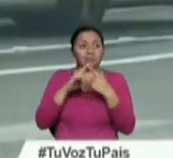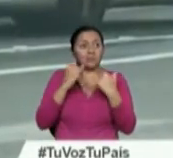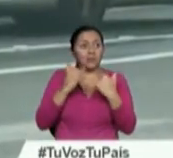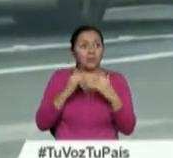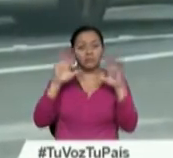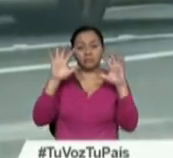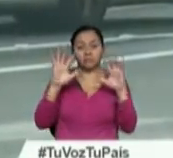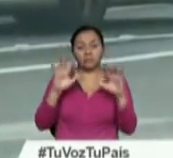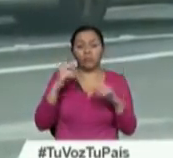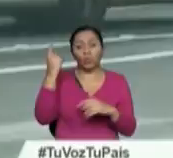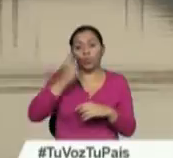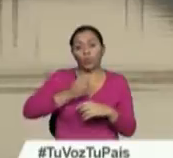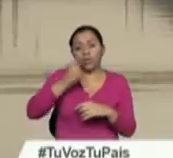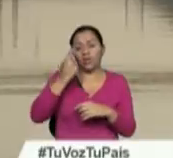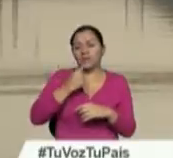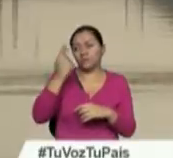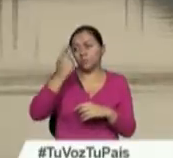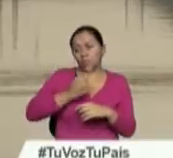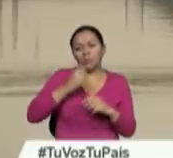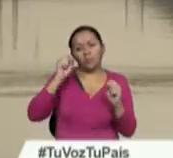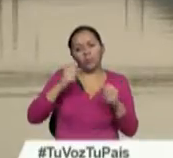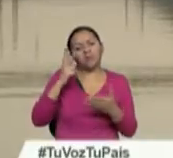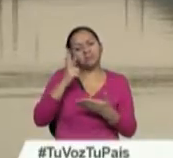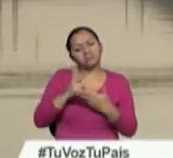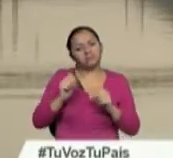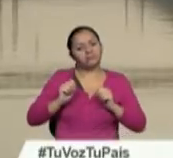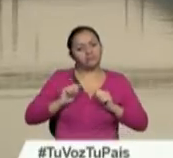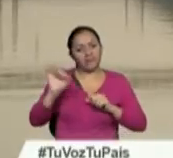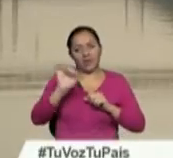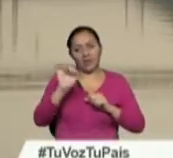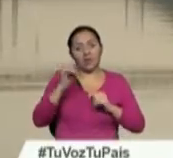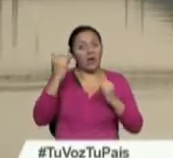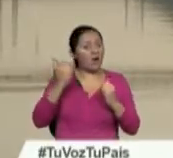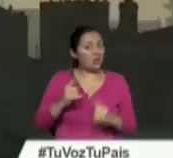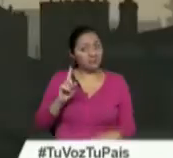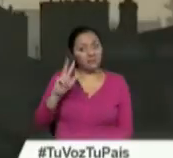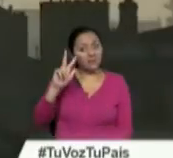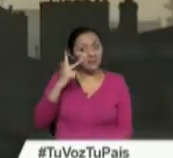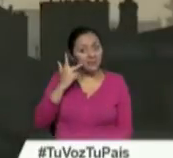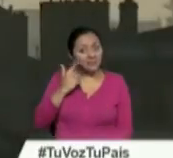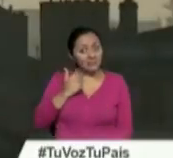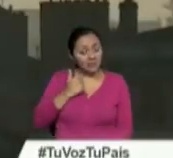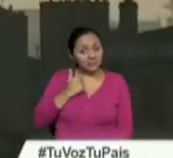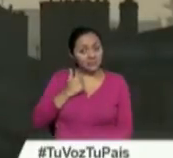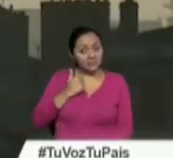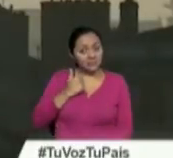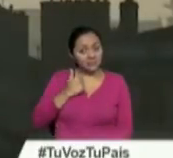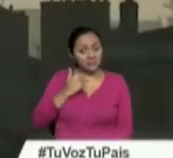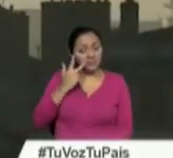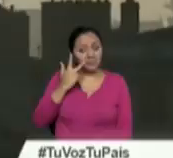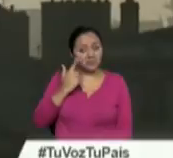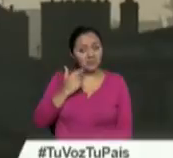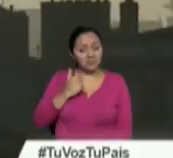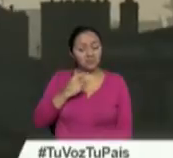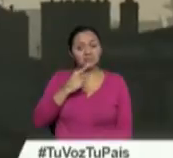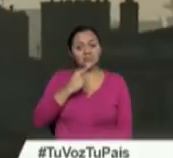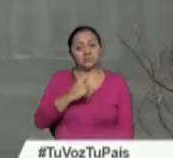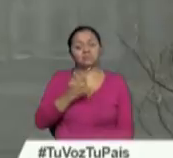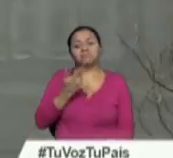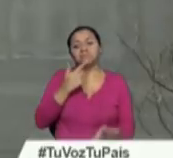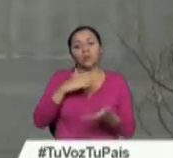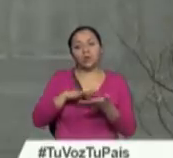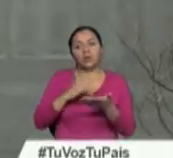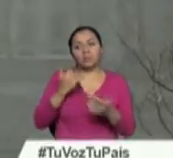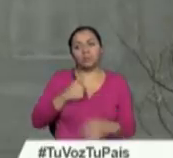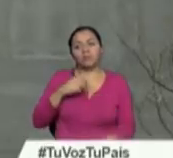aplicado más de un día seguido este dispositivo, que consiste en que los días pares solo pueden circular las matrículas pares y a la